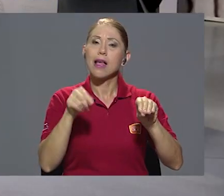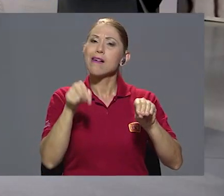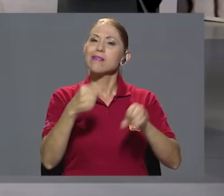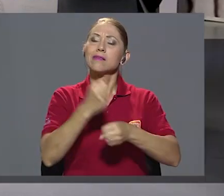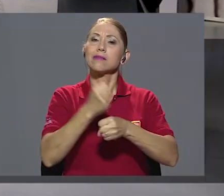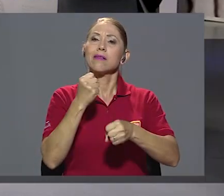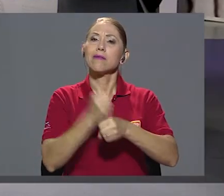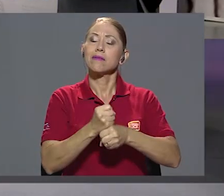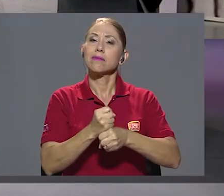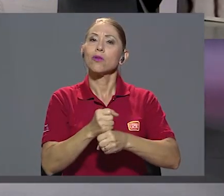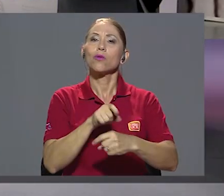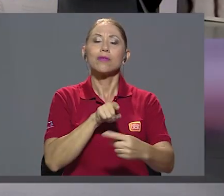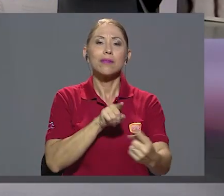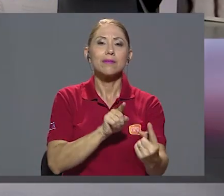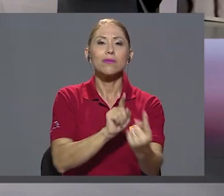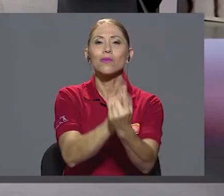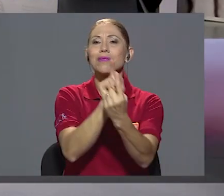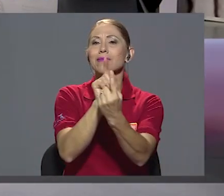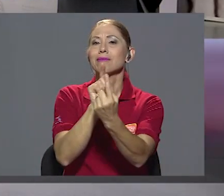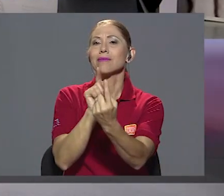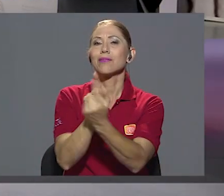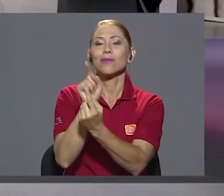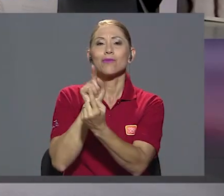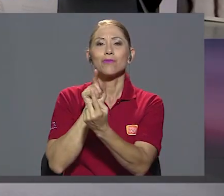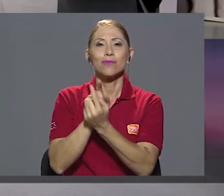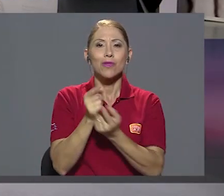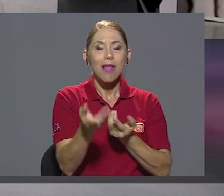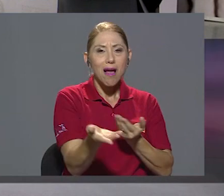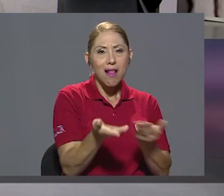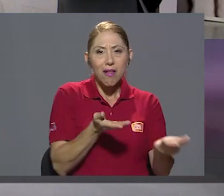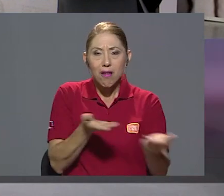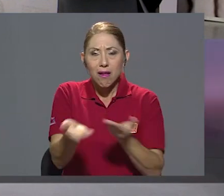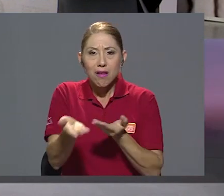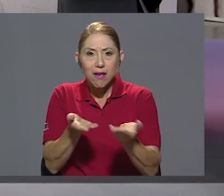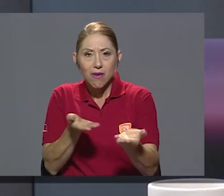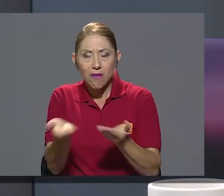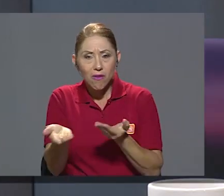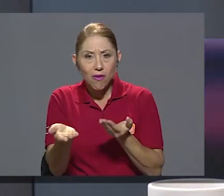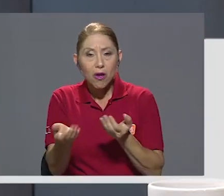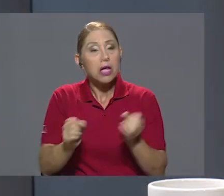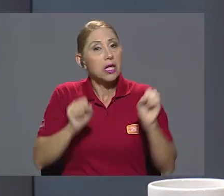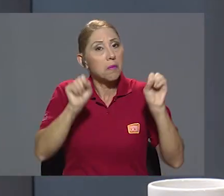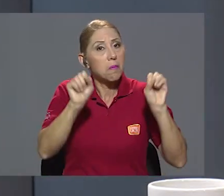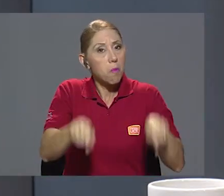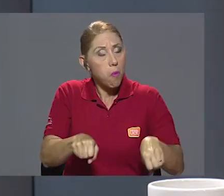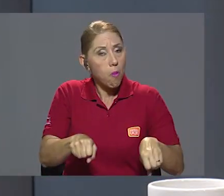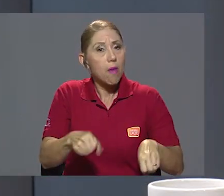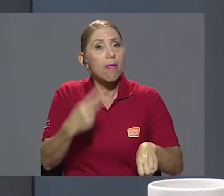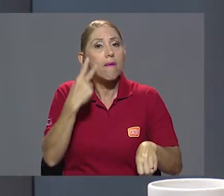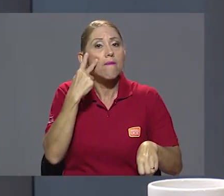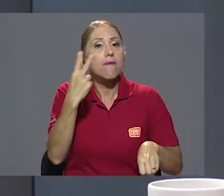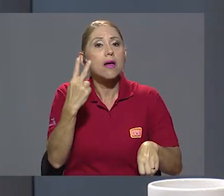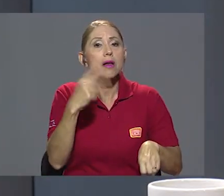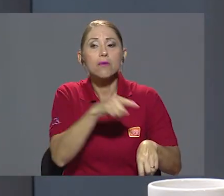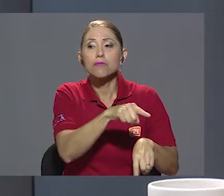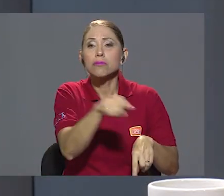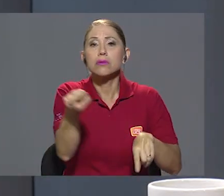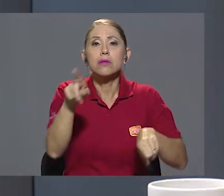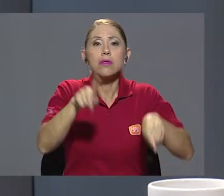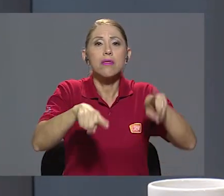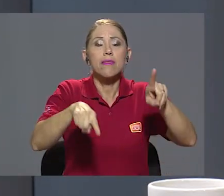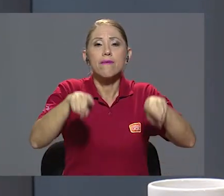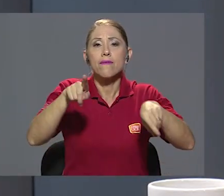bien en un ejercicio de encuentro, un ejercicio dialógico, que sea capaz de ver la